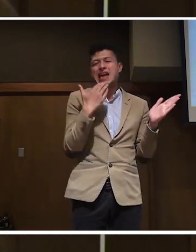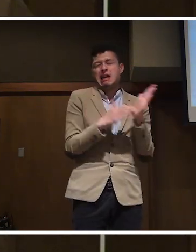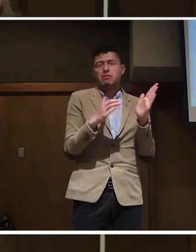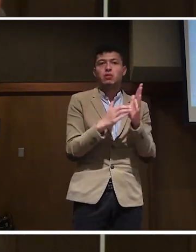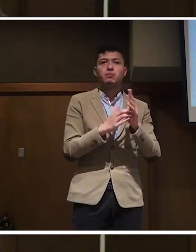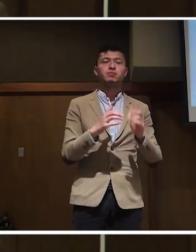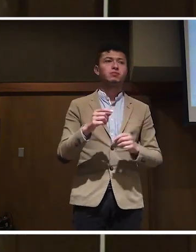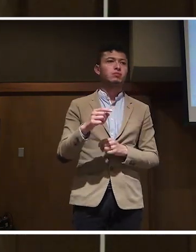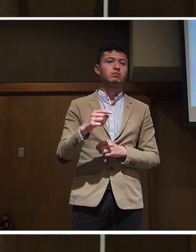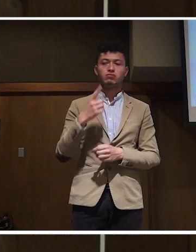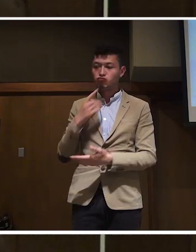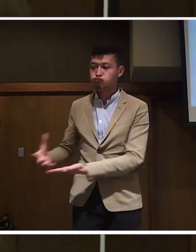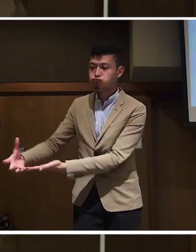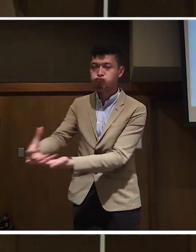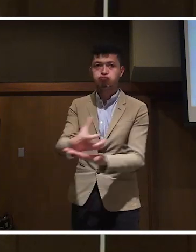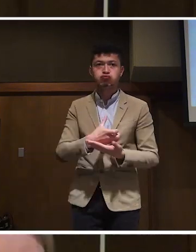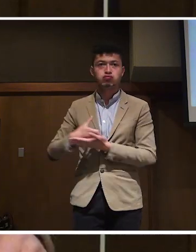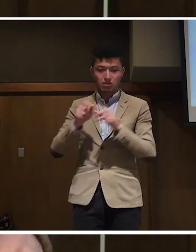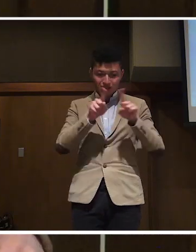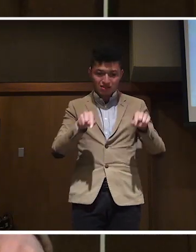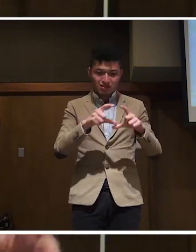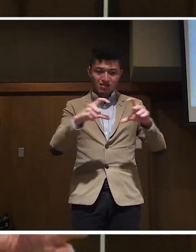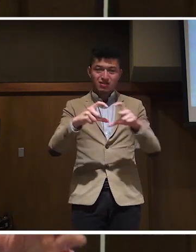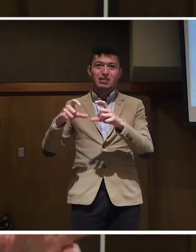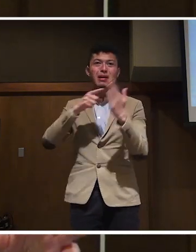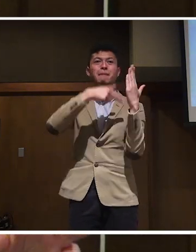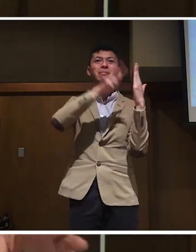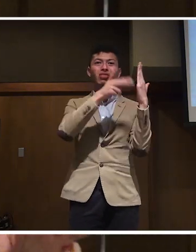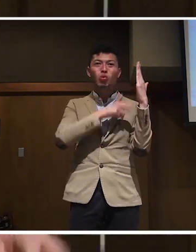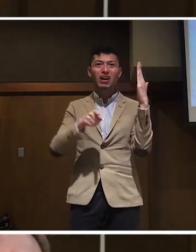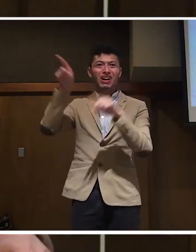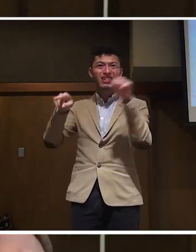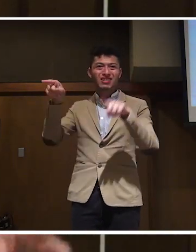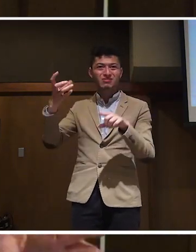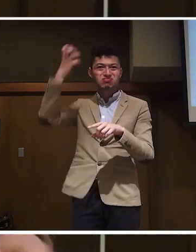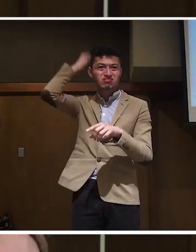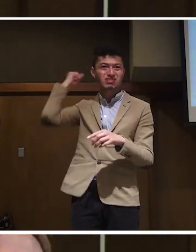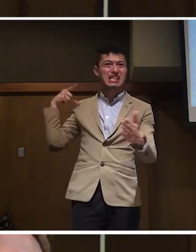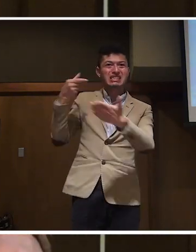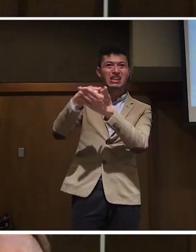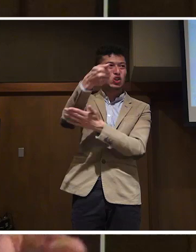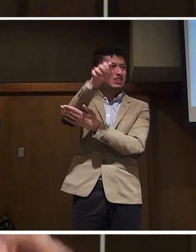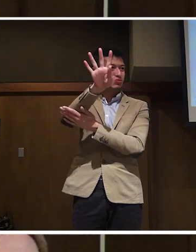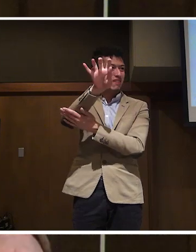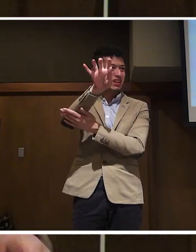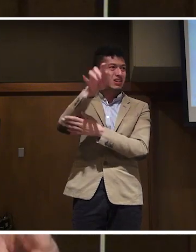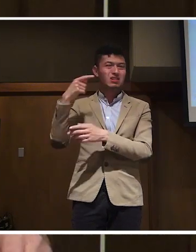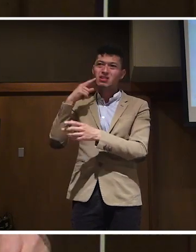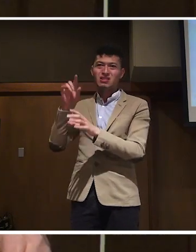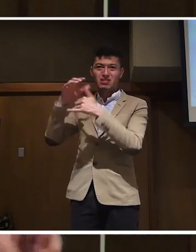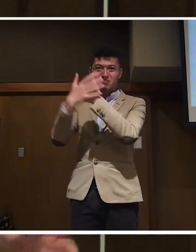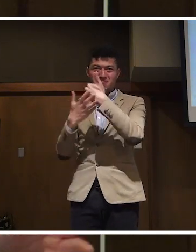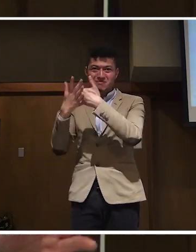de láminas de la colección conográfica, las pinturas que hicieron estos pintores en el siglo XIX que recorrieron el país,